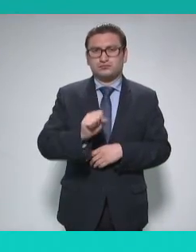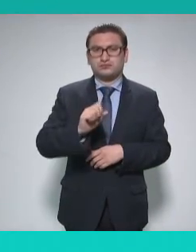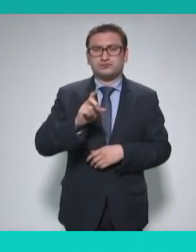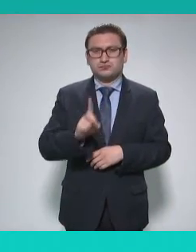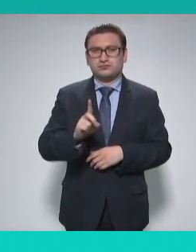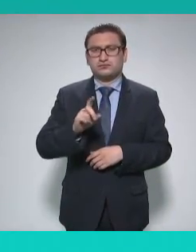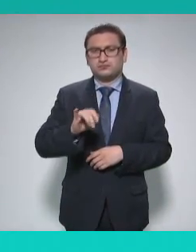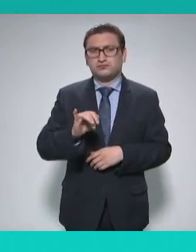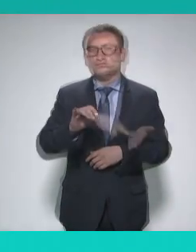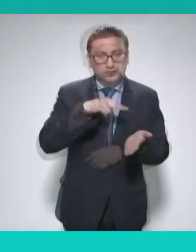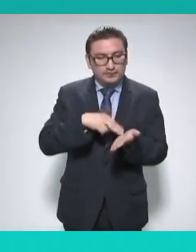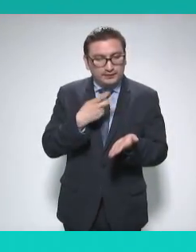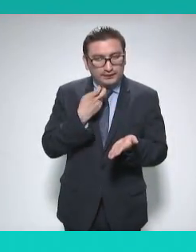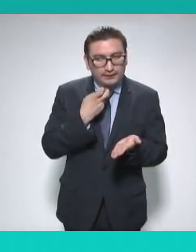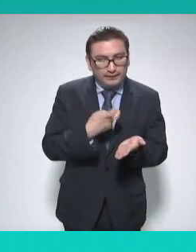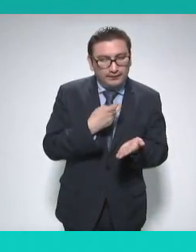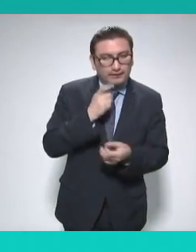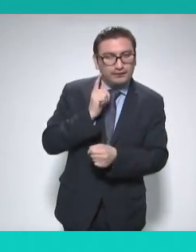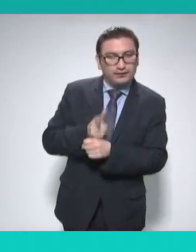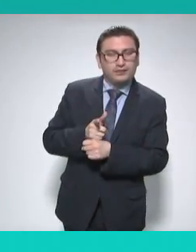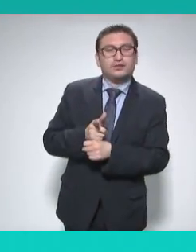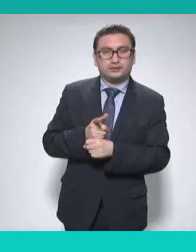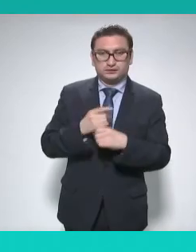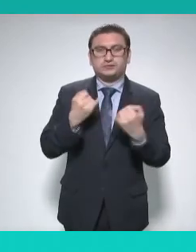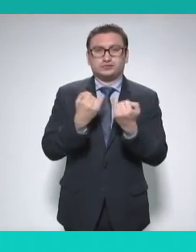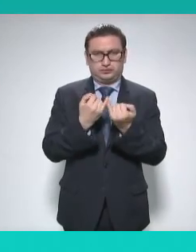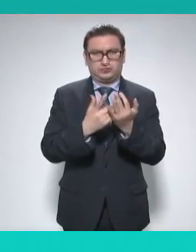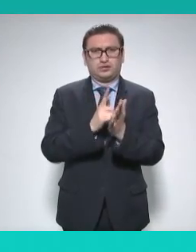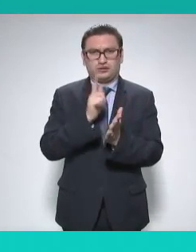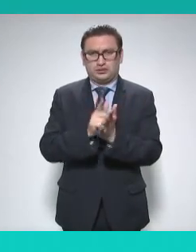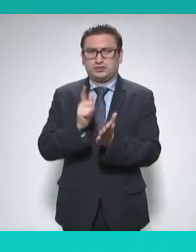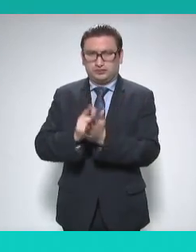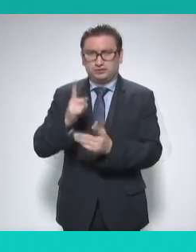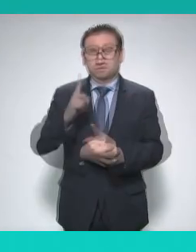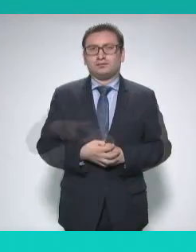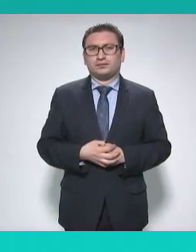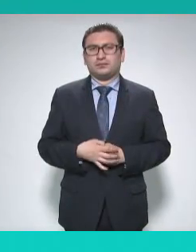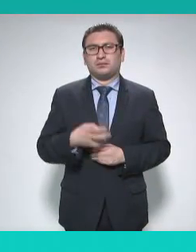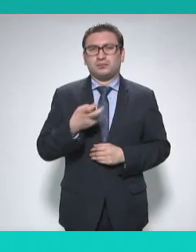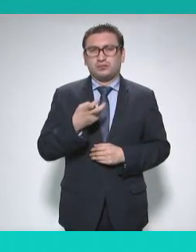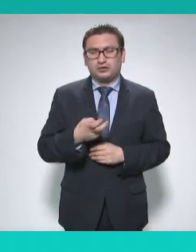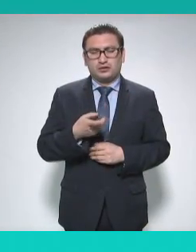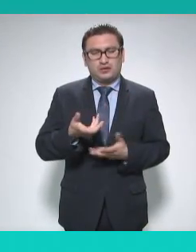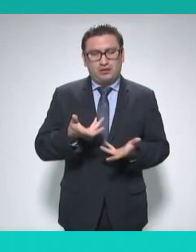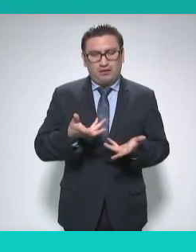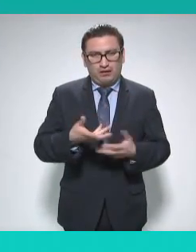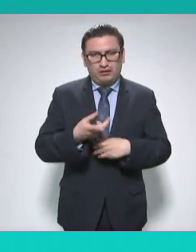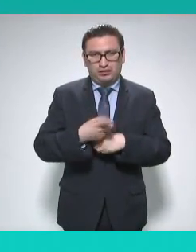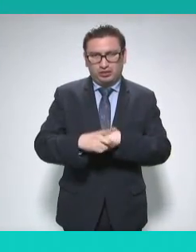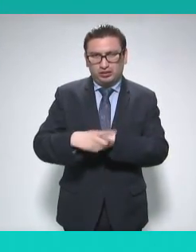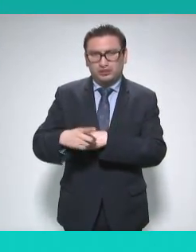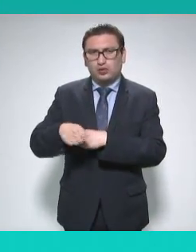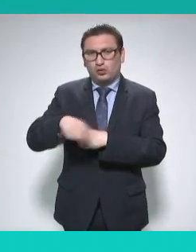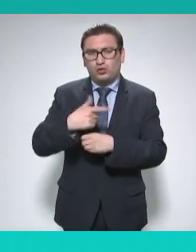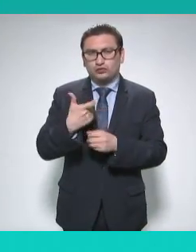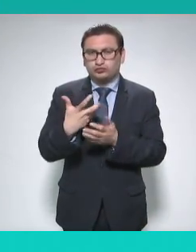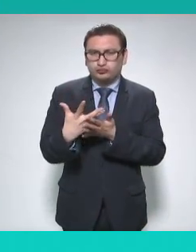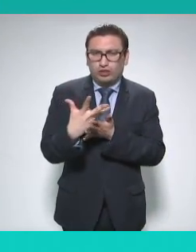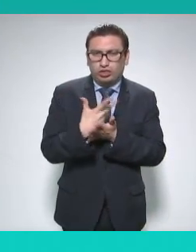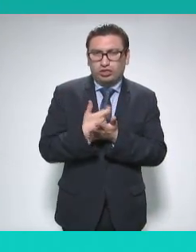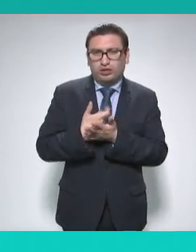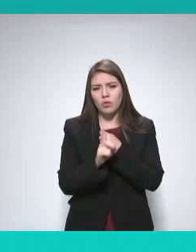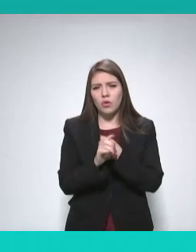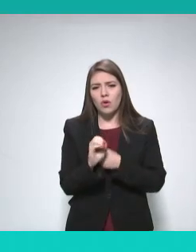instruyó a dar a conocer los nombres de los funcionarios y ex funcionarios públicos que han sido llamados a declarar por el caso odebrecht así como de aquellas personas que